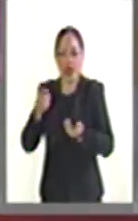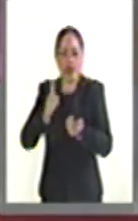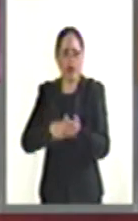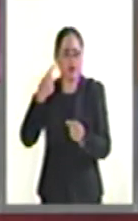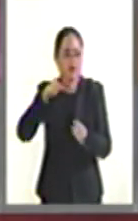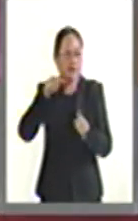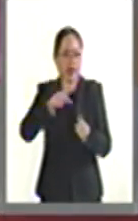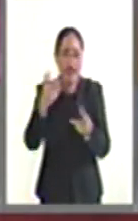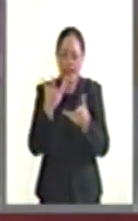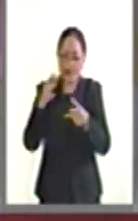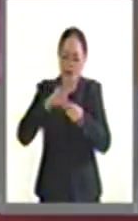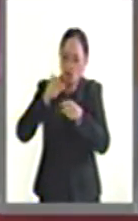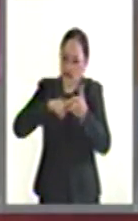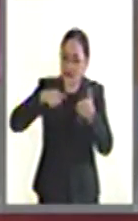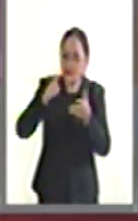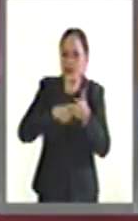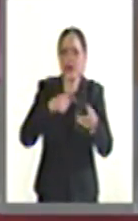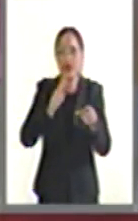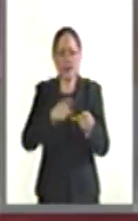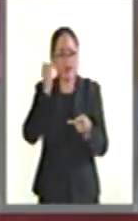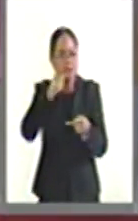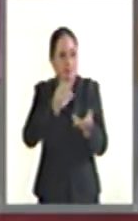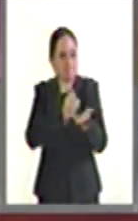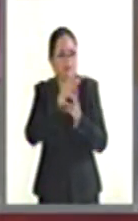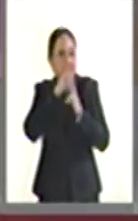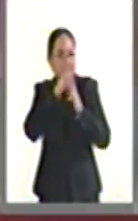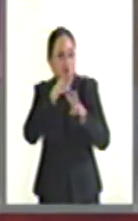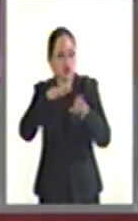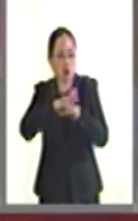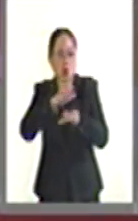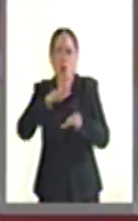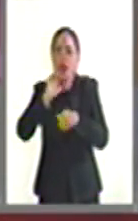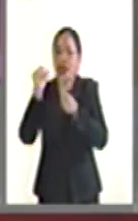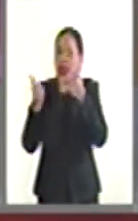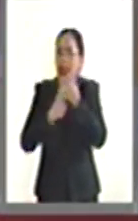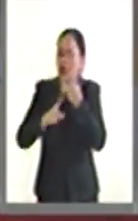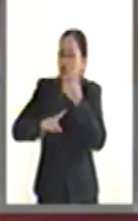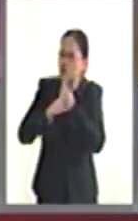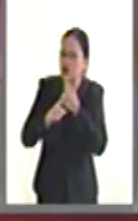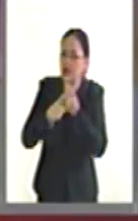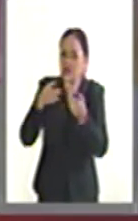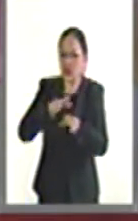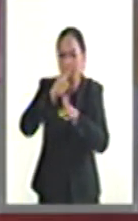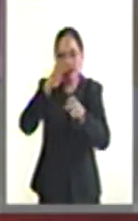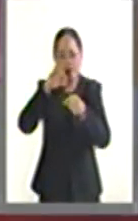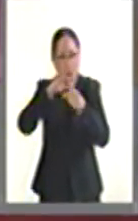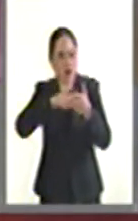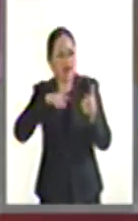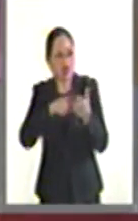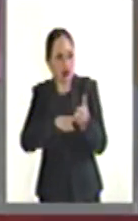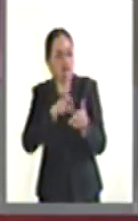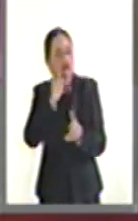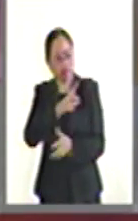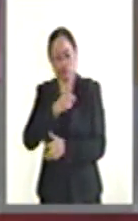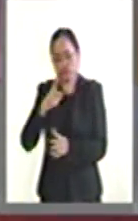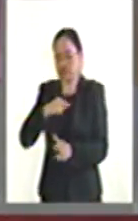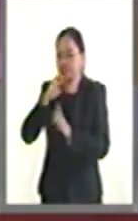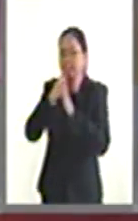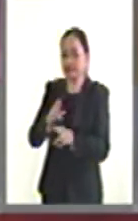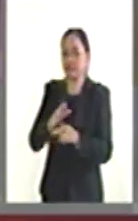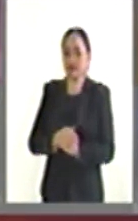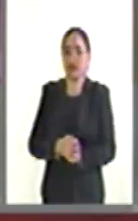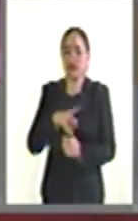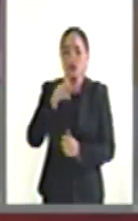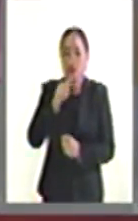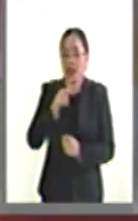de los comicios y la resolución de las controversias que se susciten en materia electoral. El